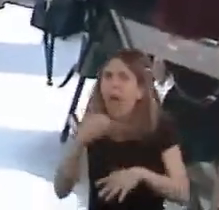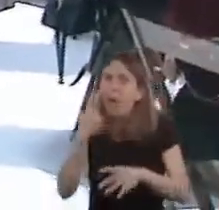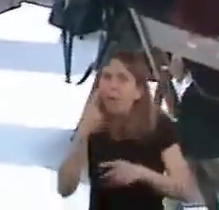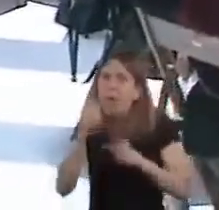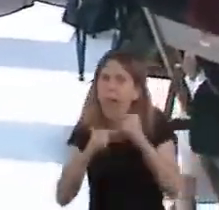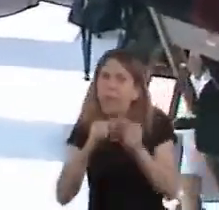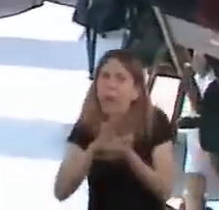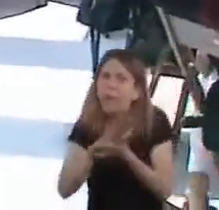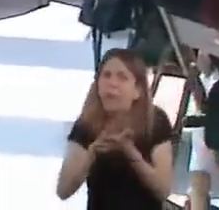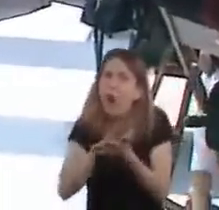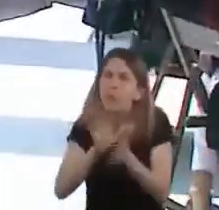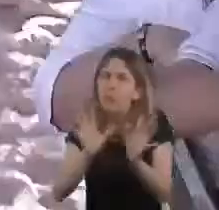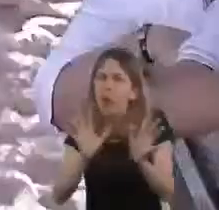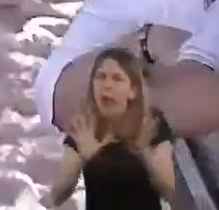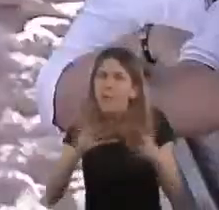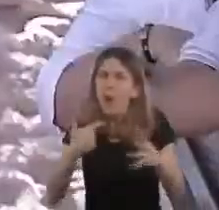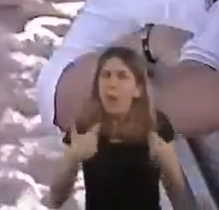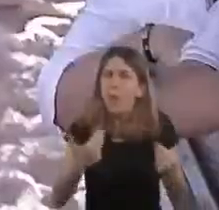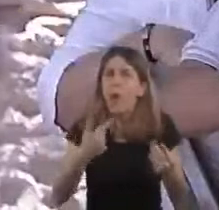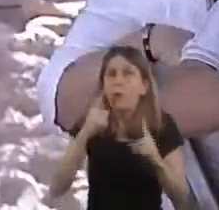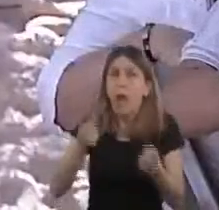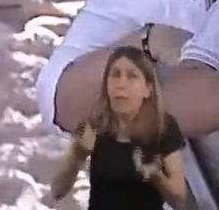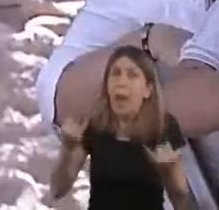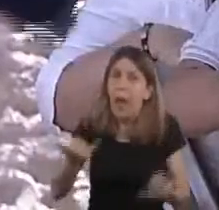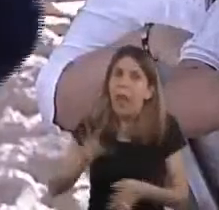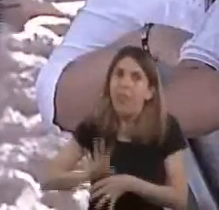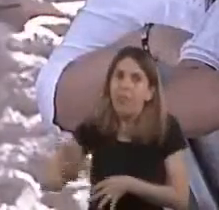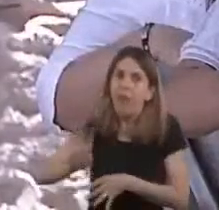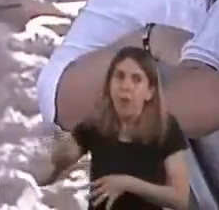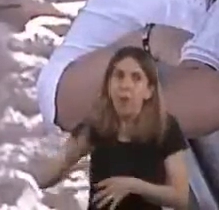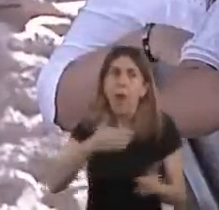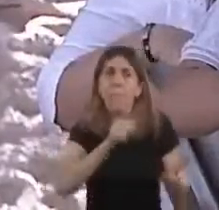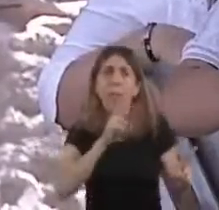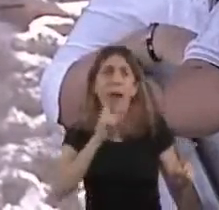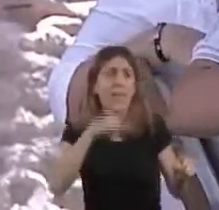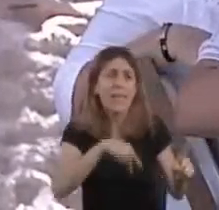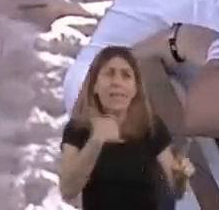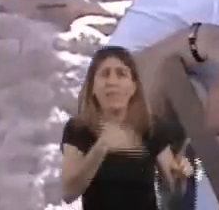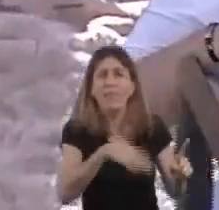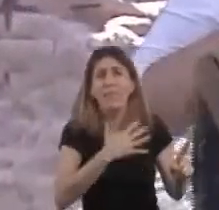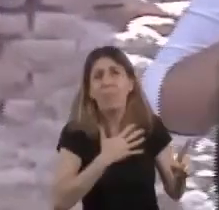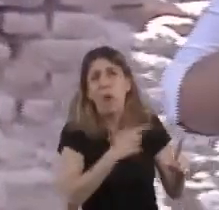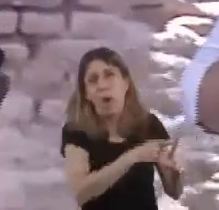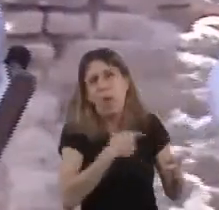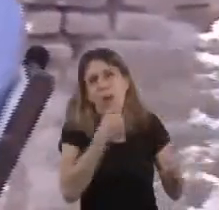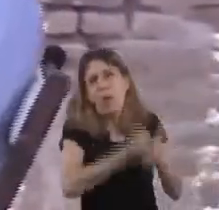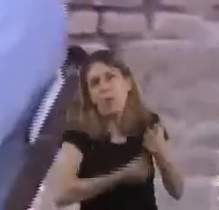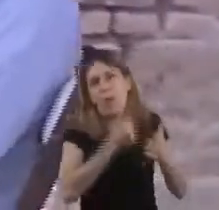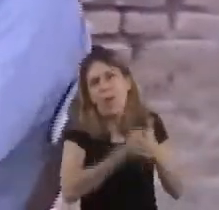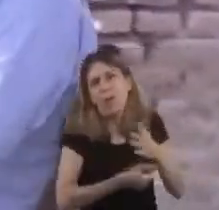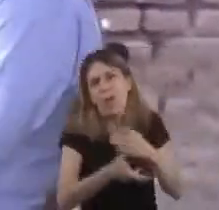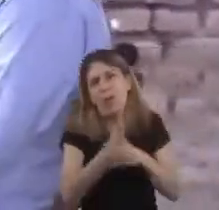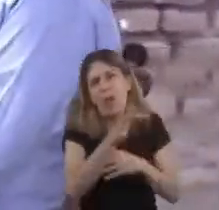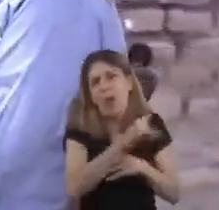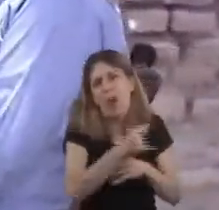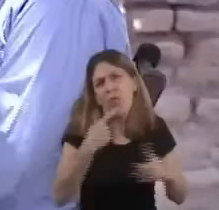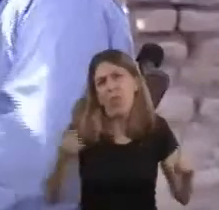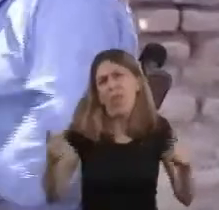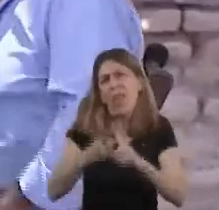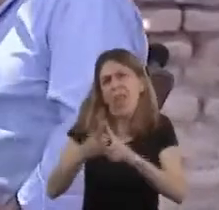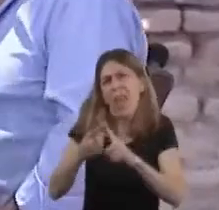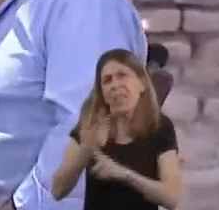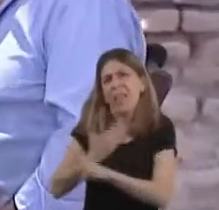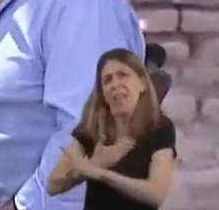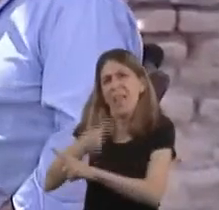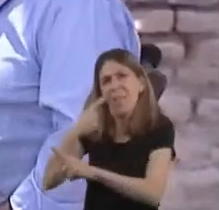porque además tenemos la deuda y está Martín, pobre, que está lidiando todos los días con los acreedores, con el